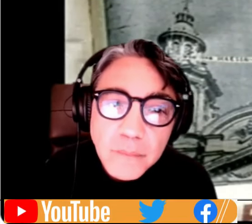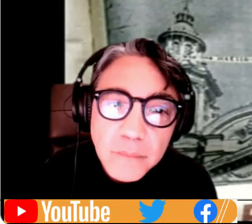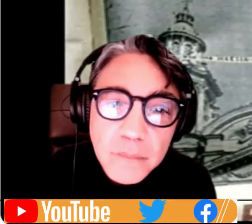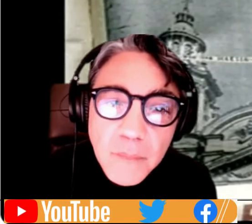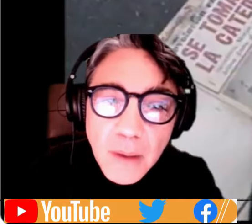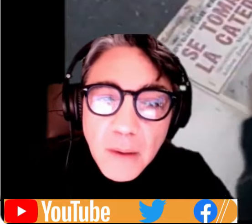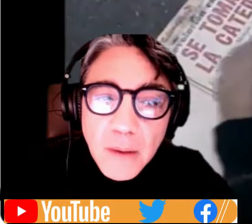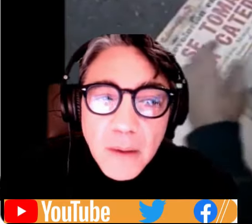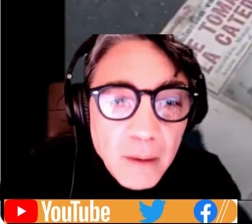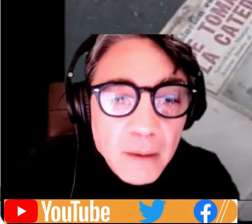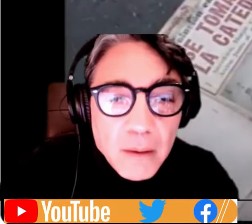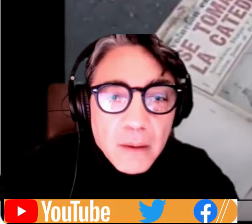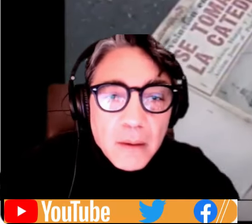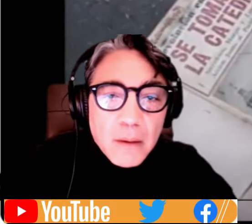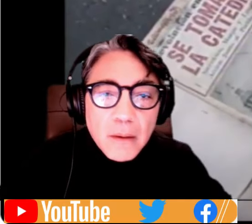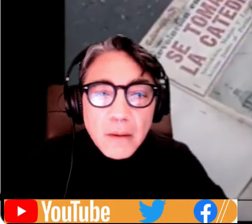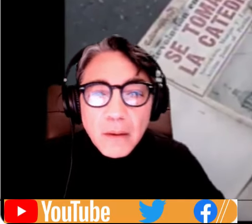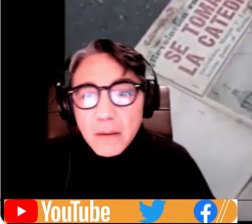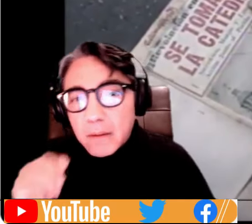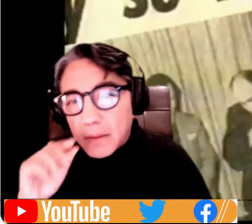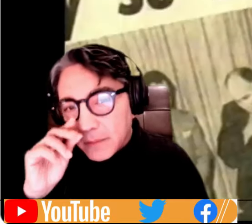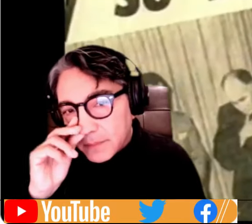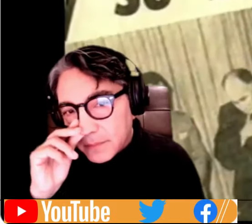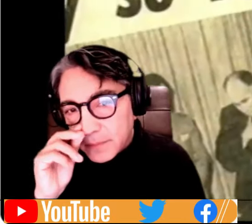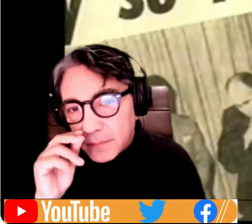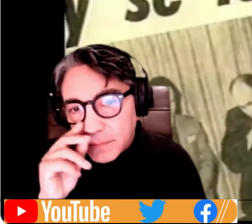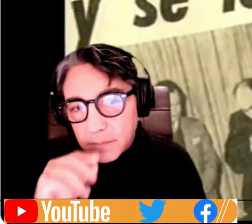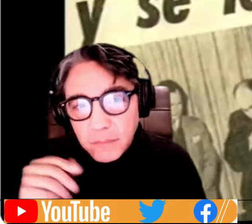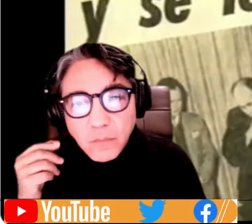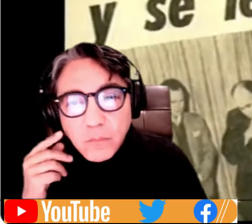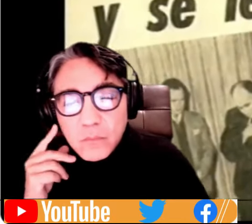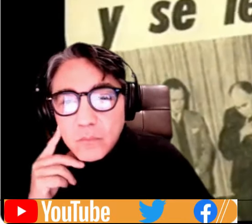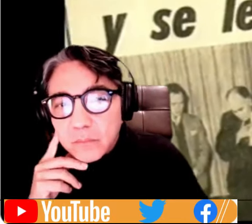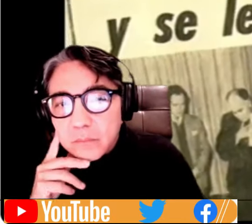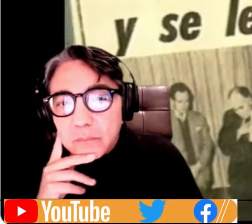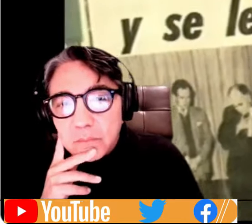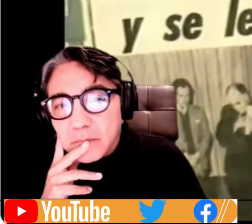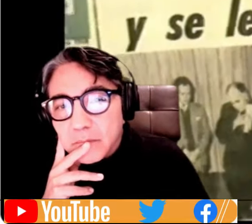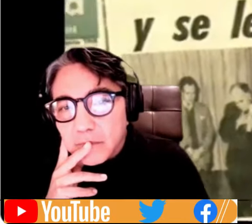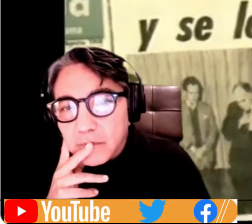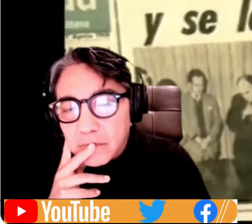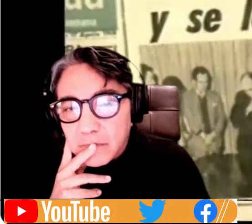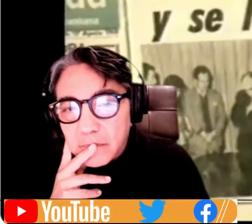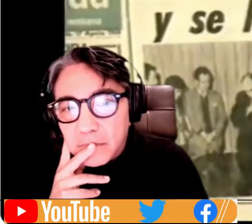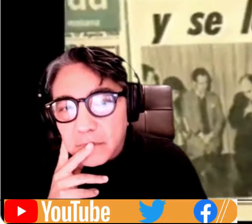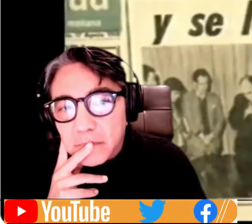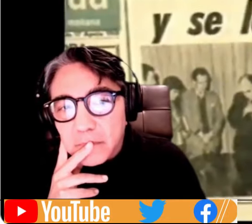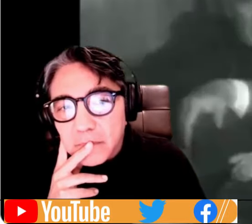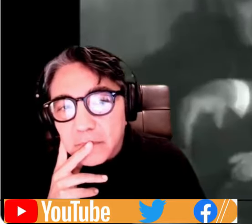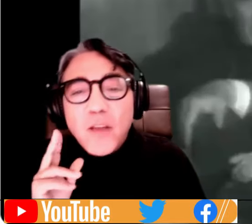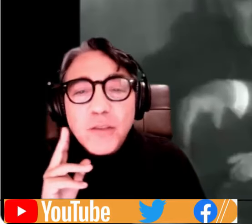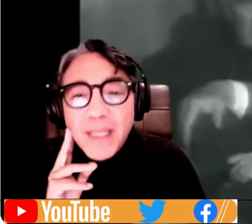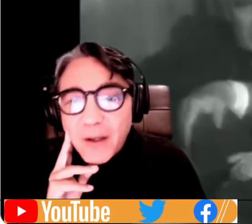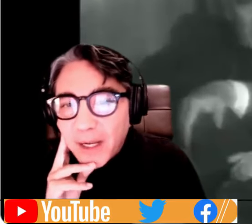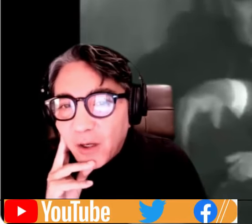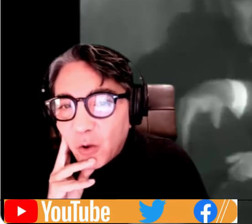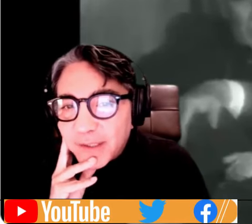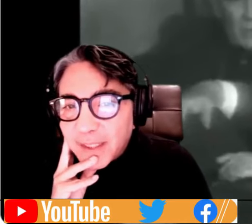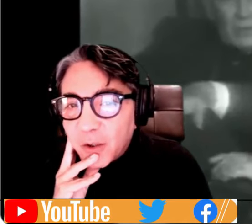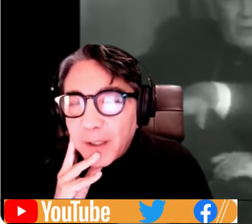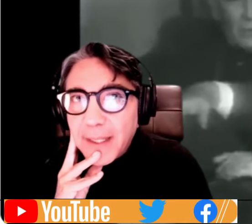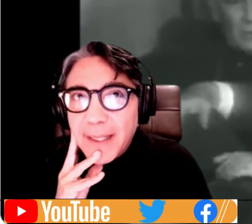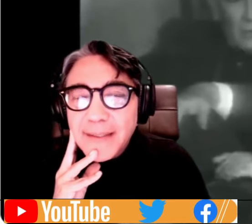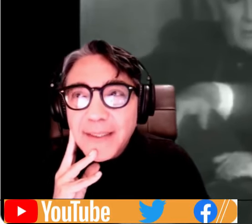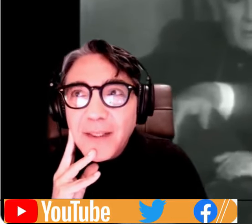yo creo que fíjese que ese tipo de discurso chomali podría ser un ejemplo de que eh Ya no va quedando nada yo sabes lo que